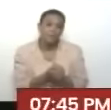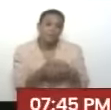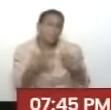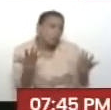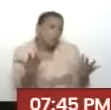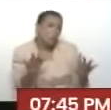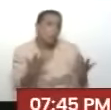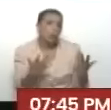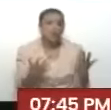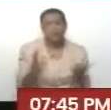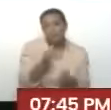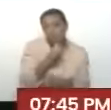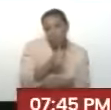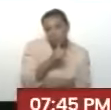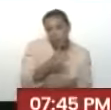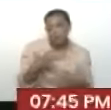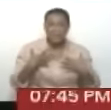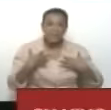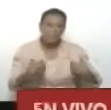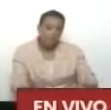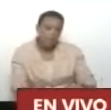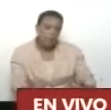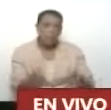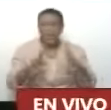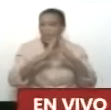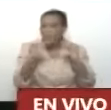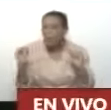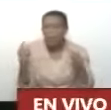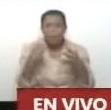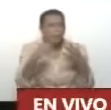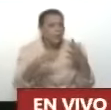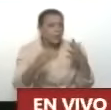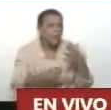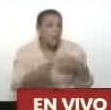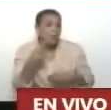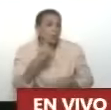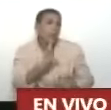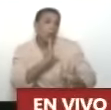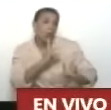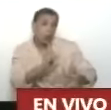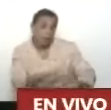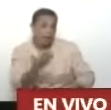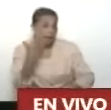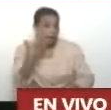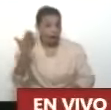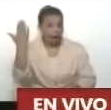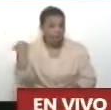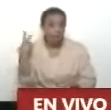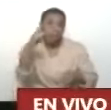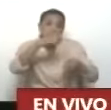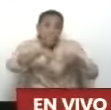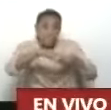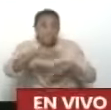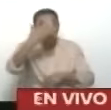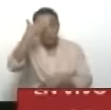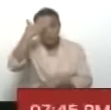Exacto. Con informaciones de salud y todo eso. Porque, como yo le conté a Teresa Carreño, un niño